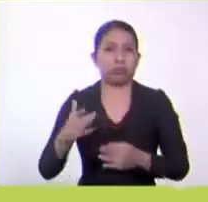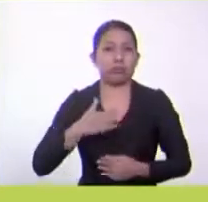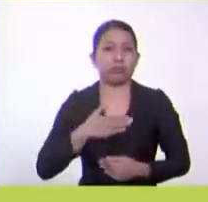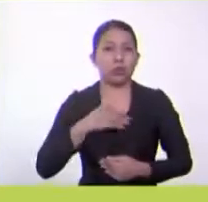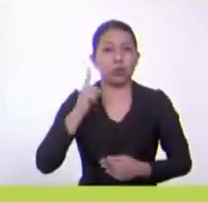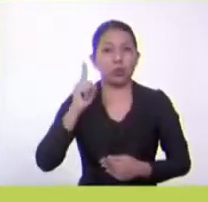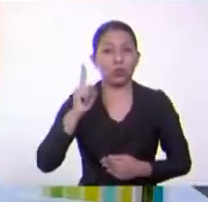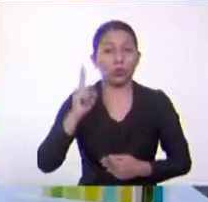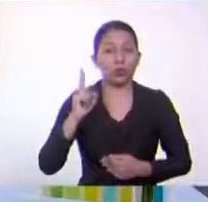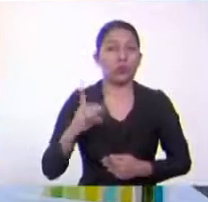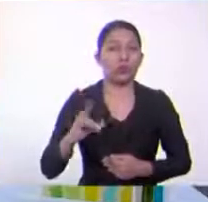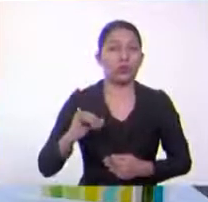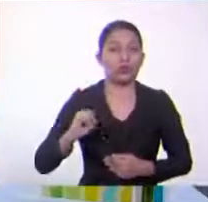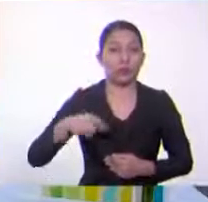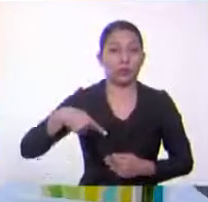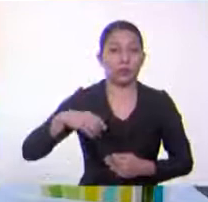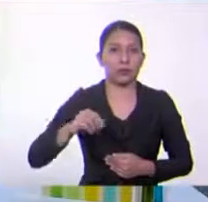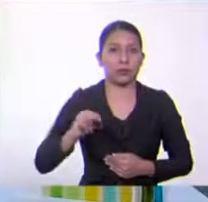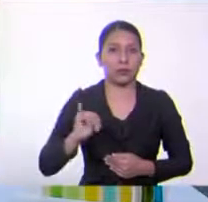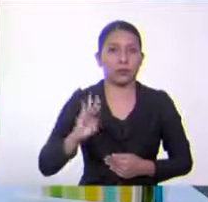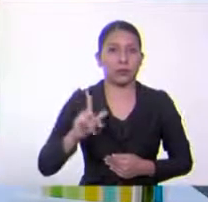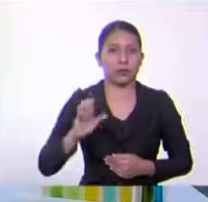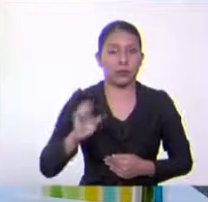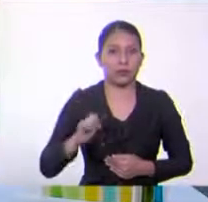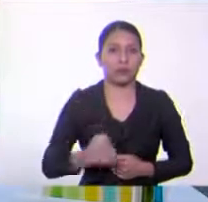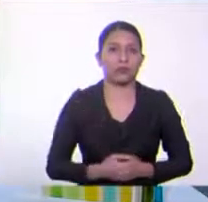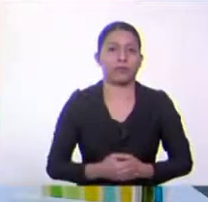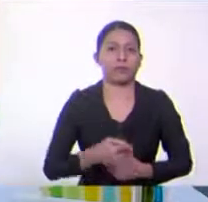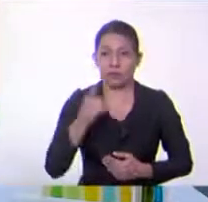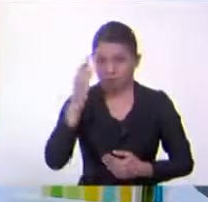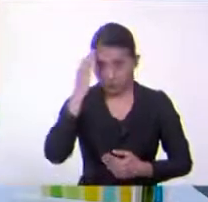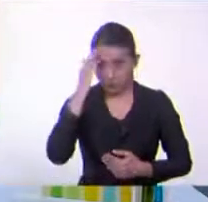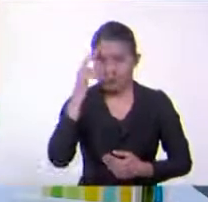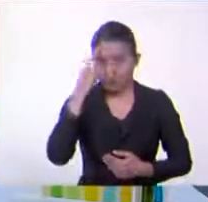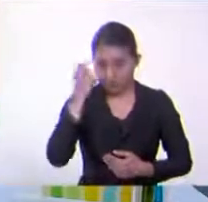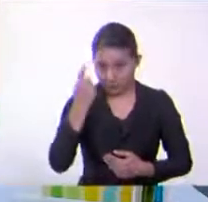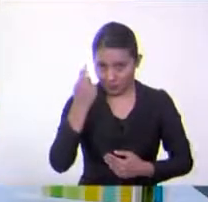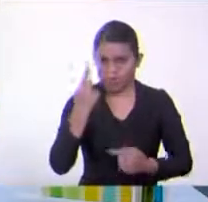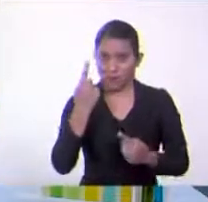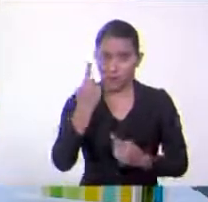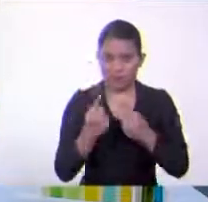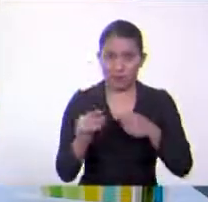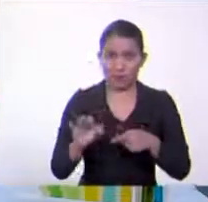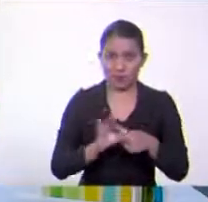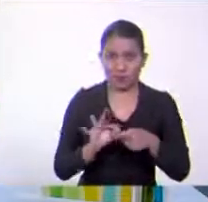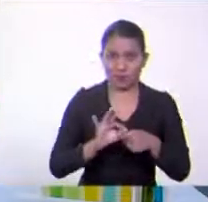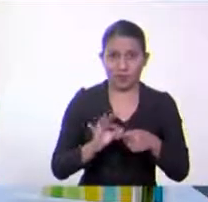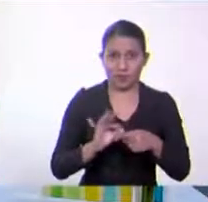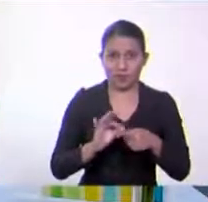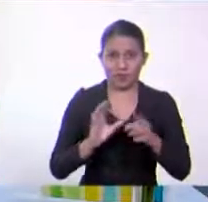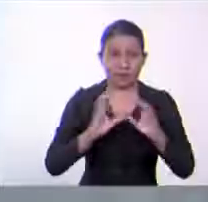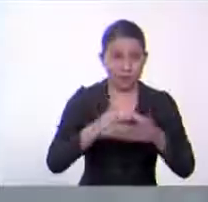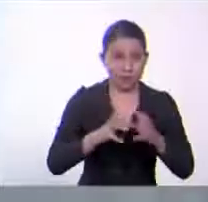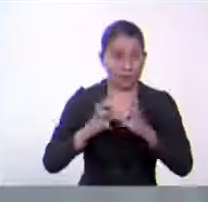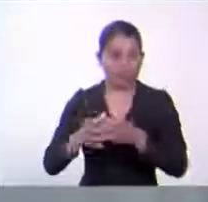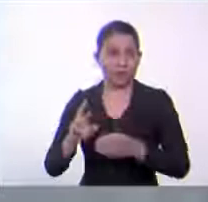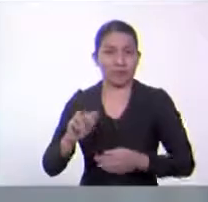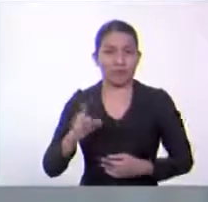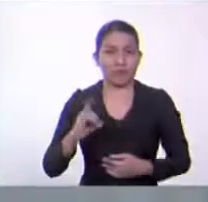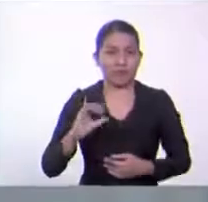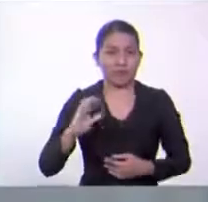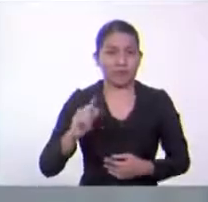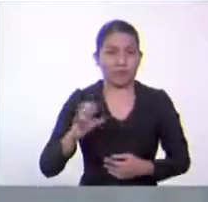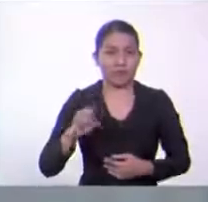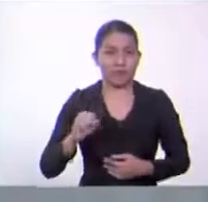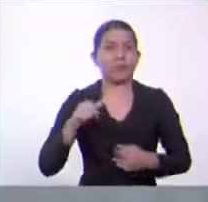electrón disponible. Ahora ya tienen claro qué son los grupos funcionales y qué son los radicales. Ahora pasaré